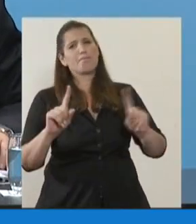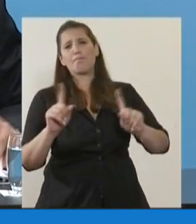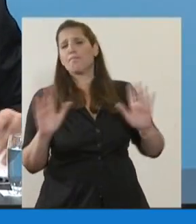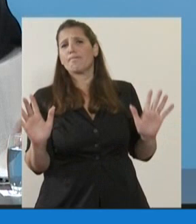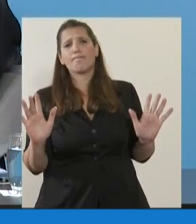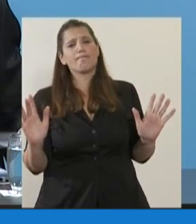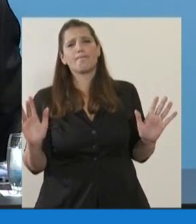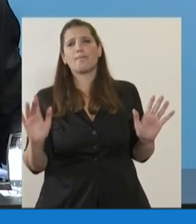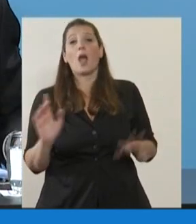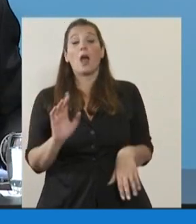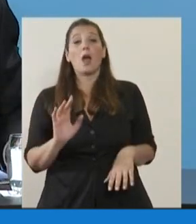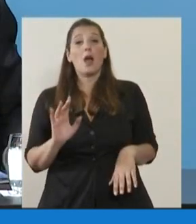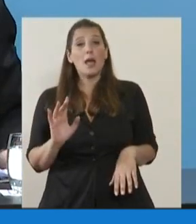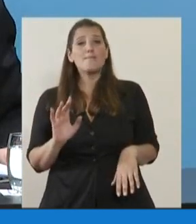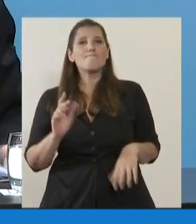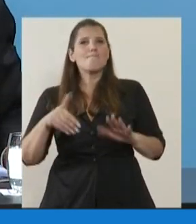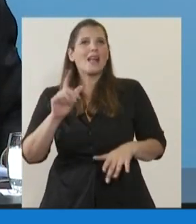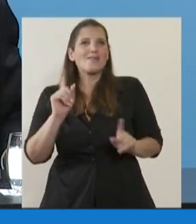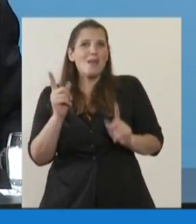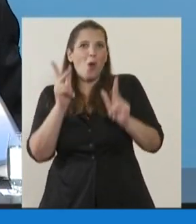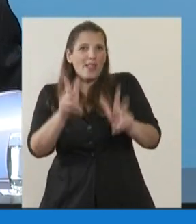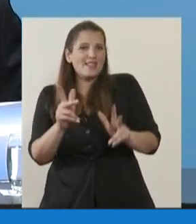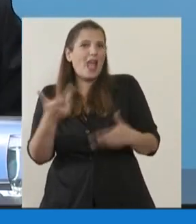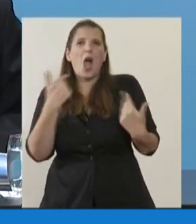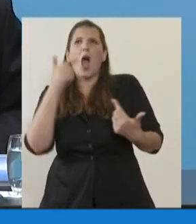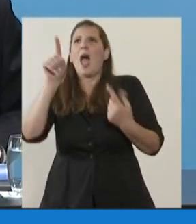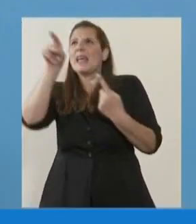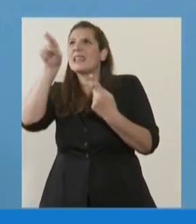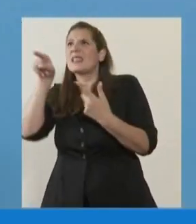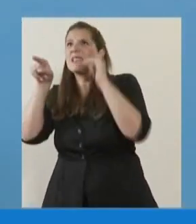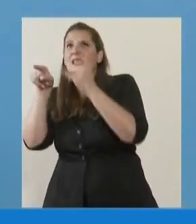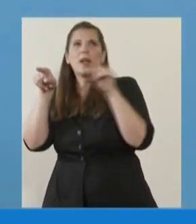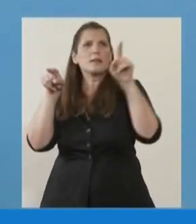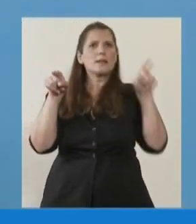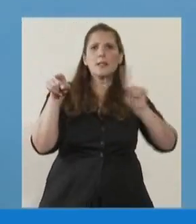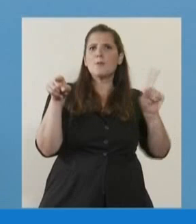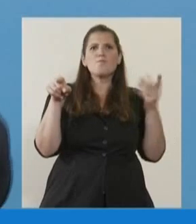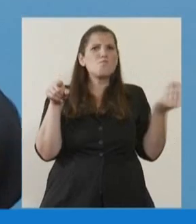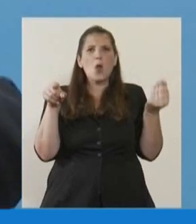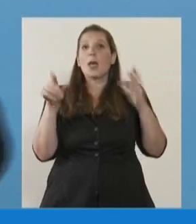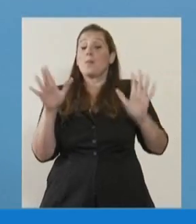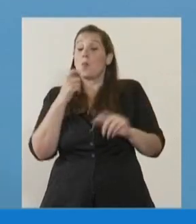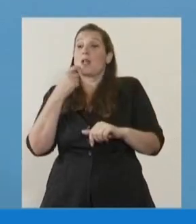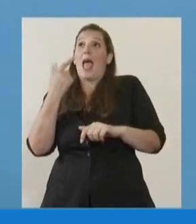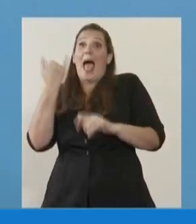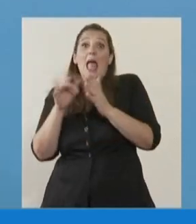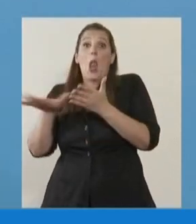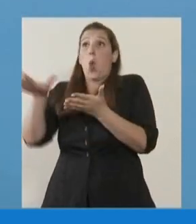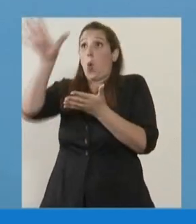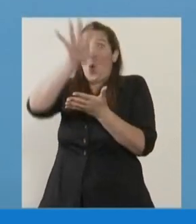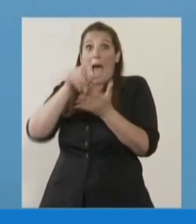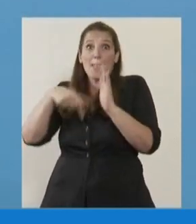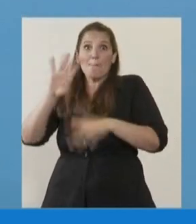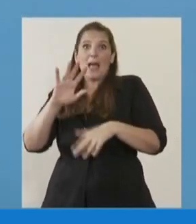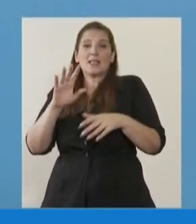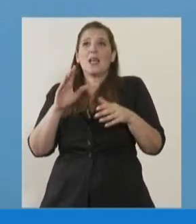Básicamente, lo que te decía, el criterio es poder dotar aquellos destinos que tienen un nivel menor